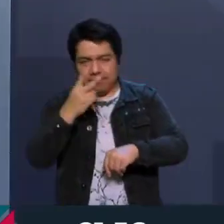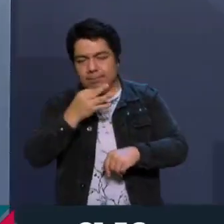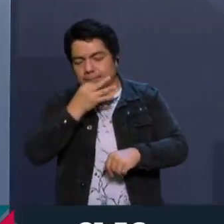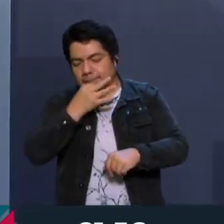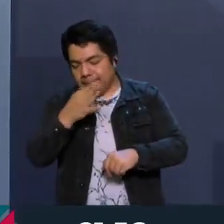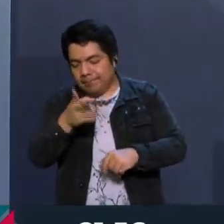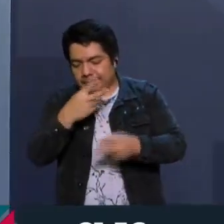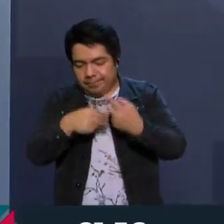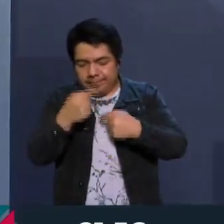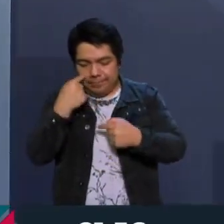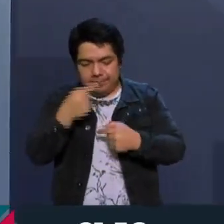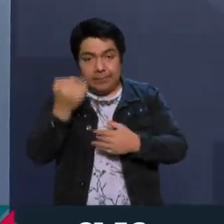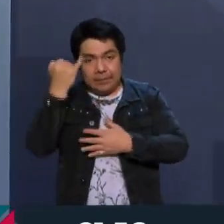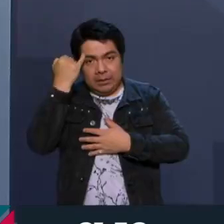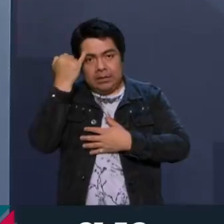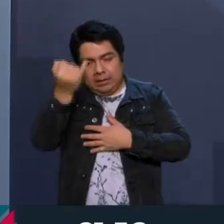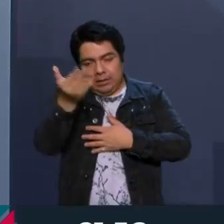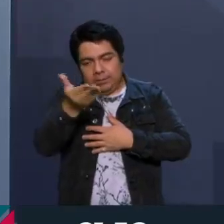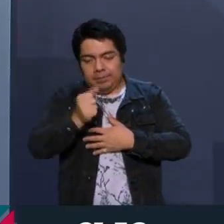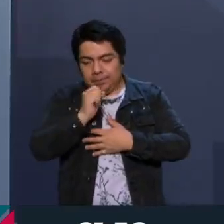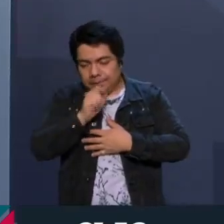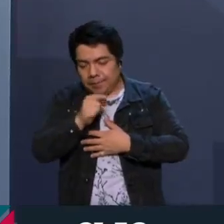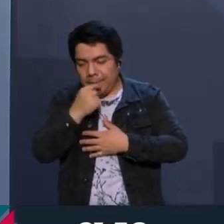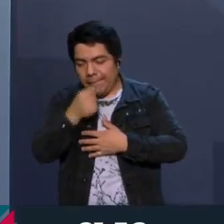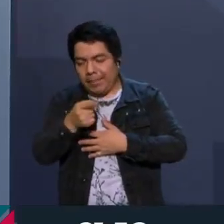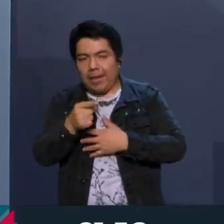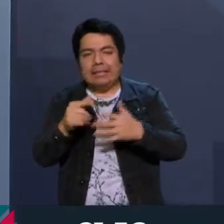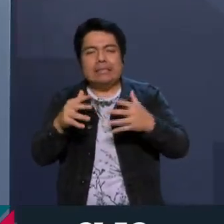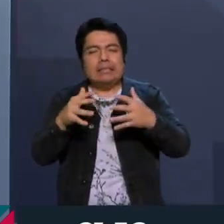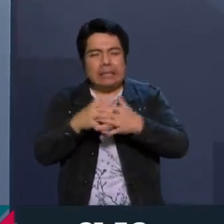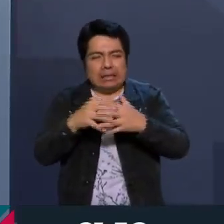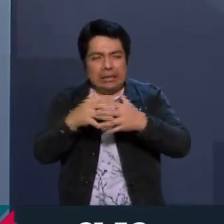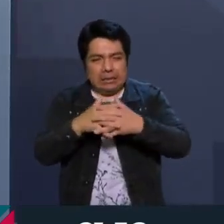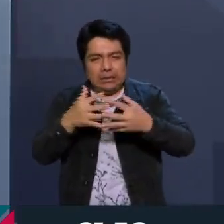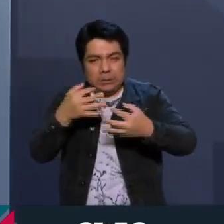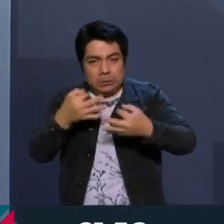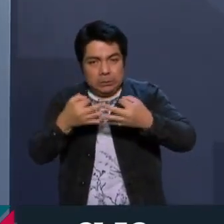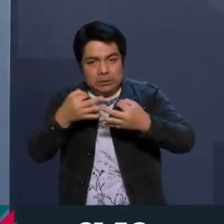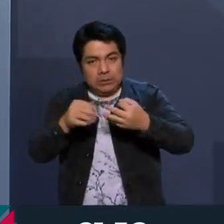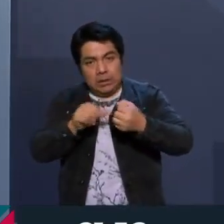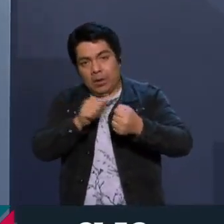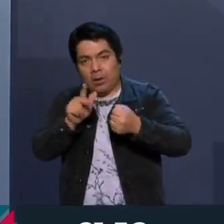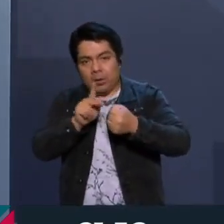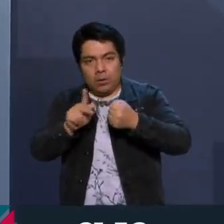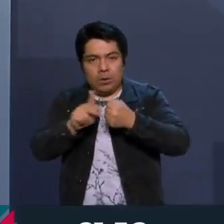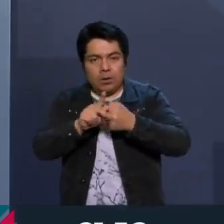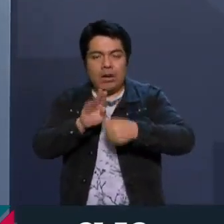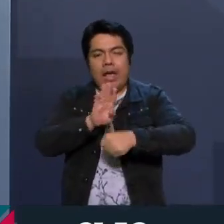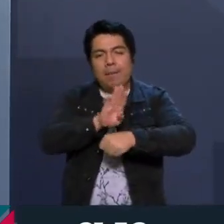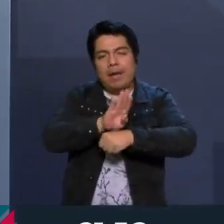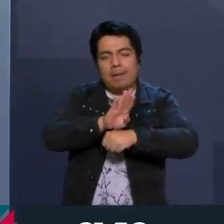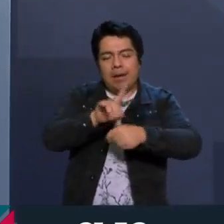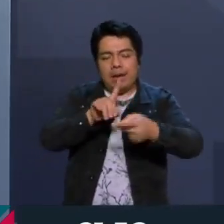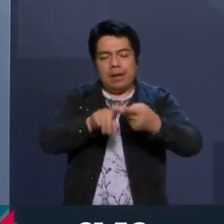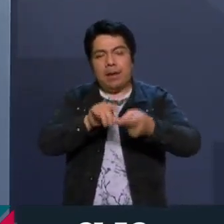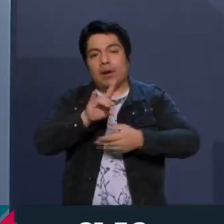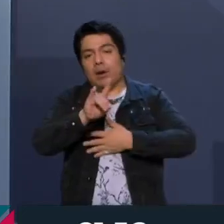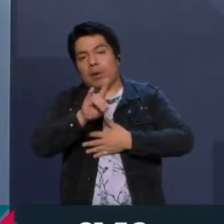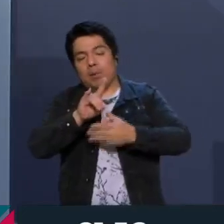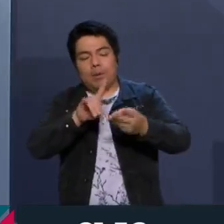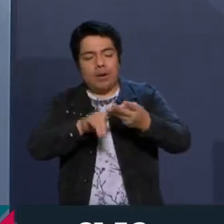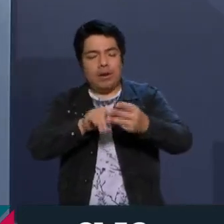gustaría retomar una de las ideas que plantea, y es este tema de la guerra judicial que ya se ha implementado en otras latitudes, en Brasil, en Bolivia, en